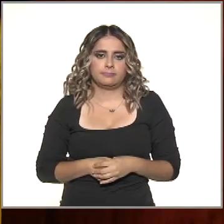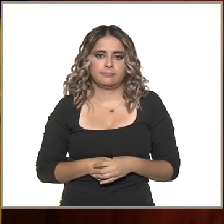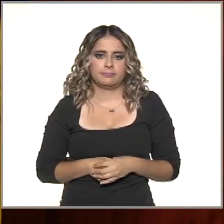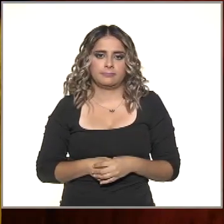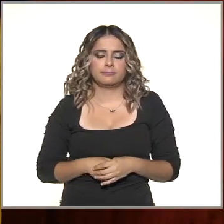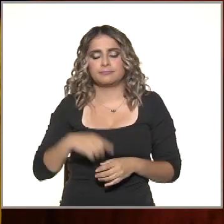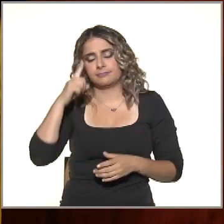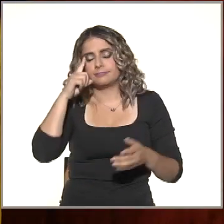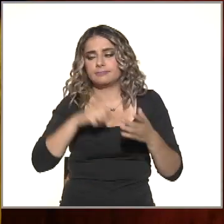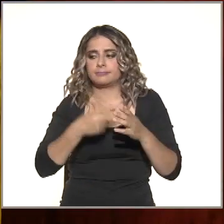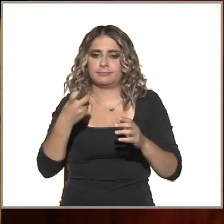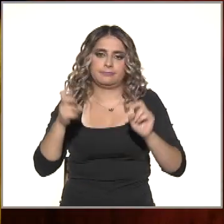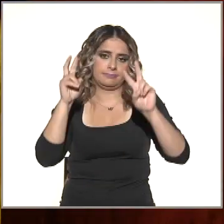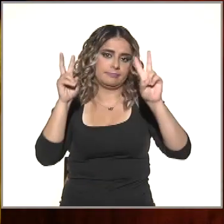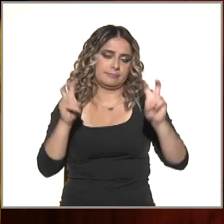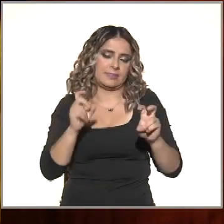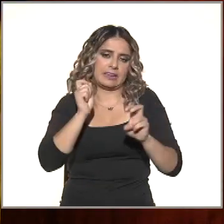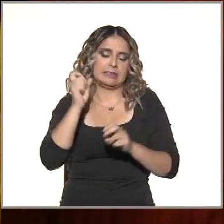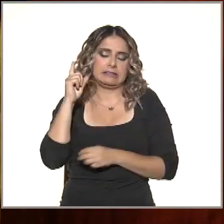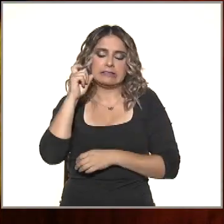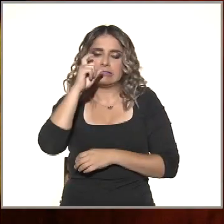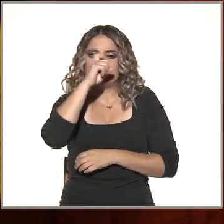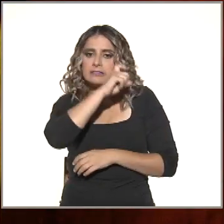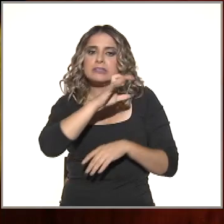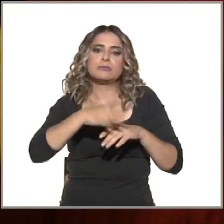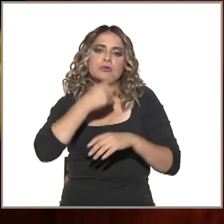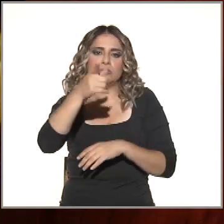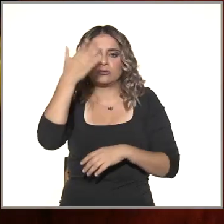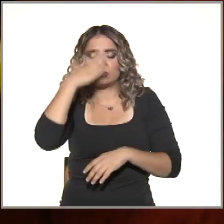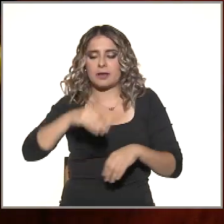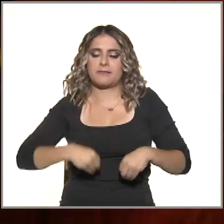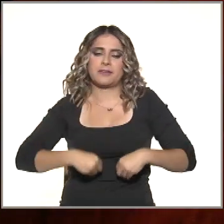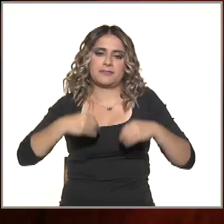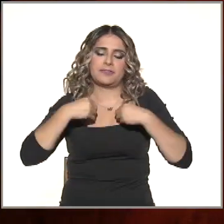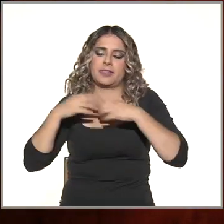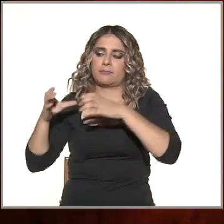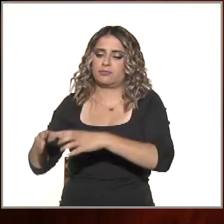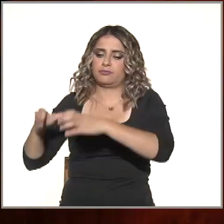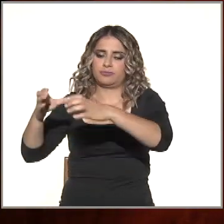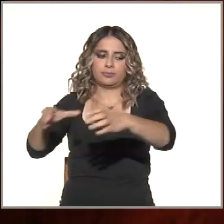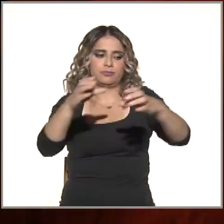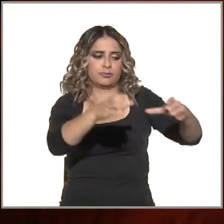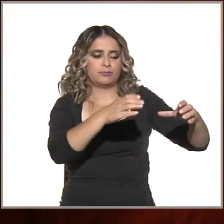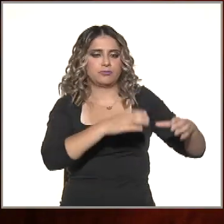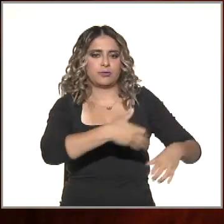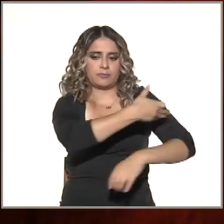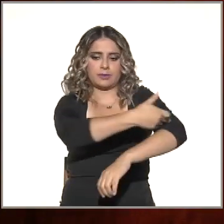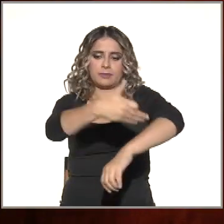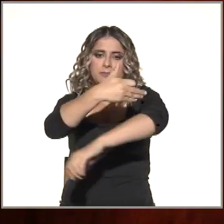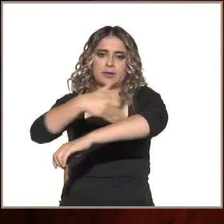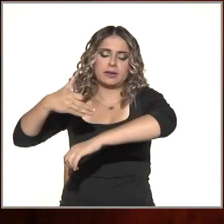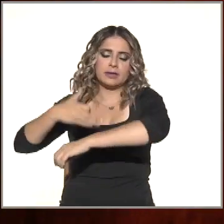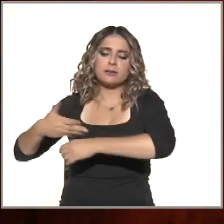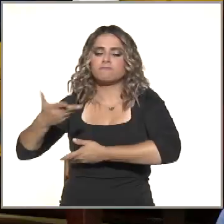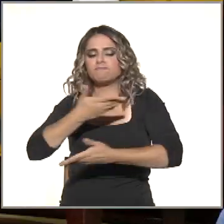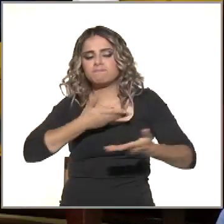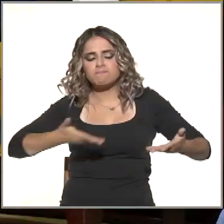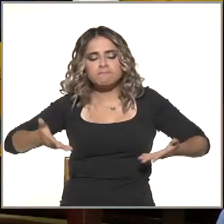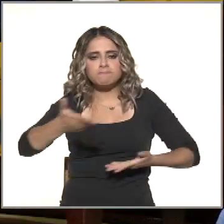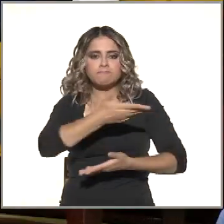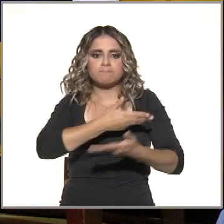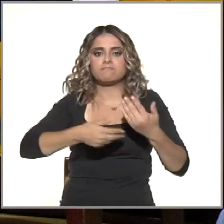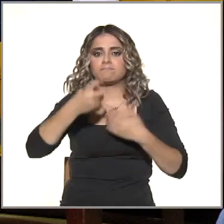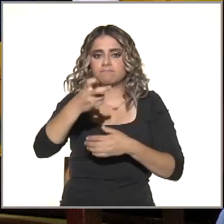tema delicado porque, bueno, pues vivimos en sistemas de los cuales somos parte y en donde es muy